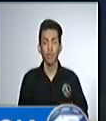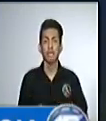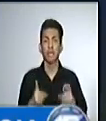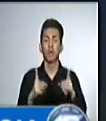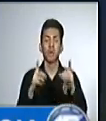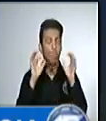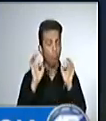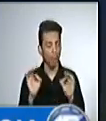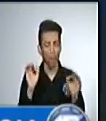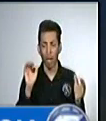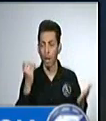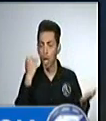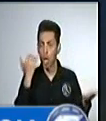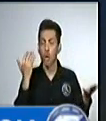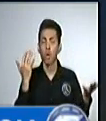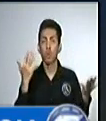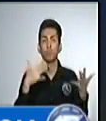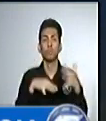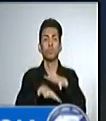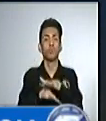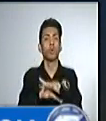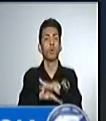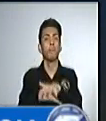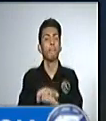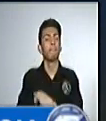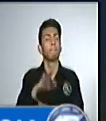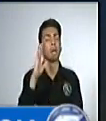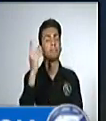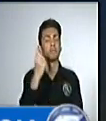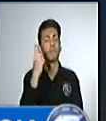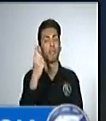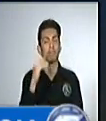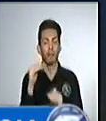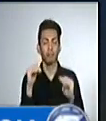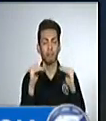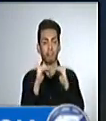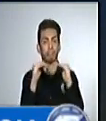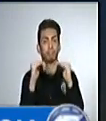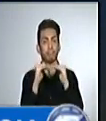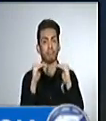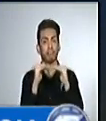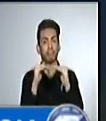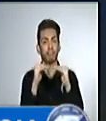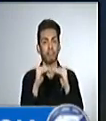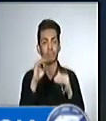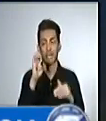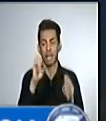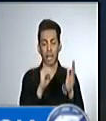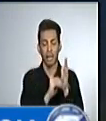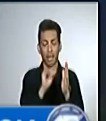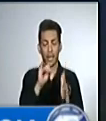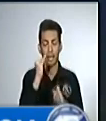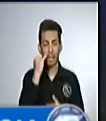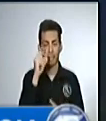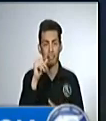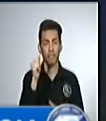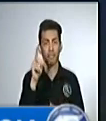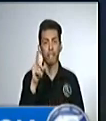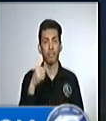sea incluyente, pero sobre todo equitativo. Estamos orgullosos de celebrar y